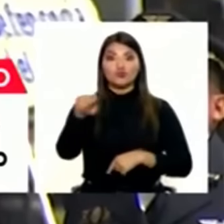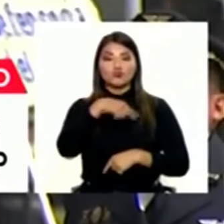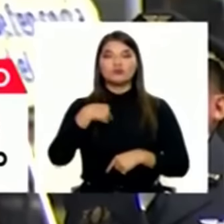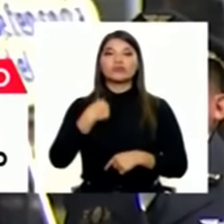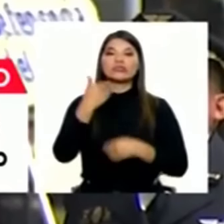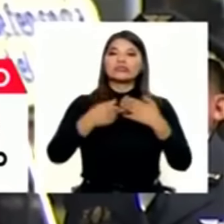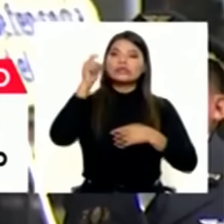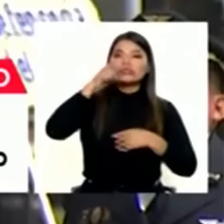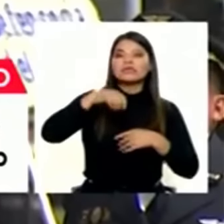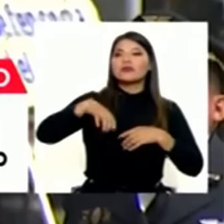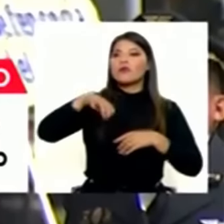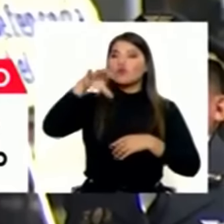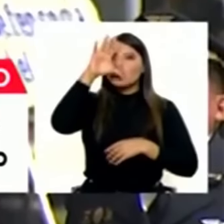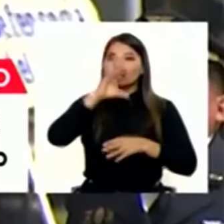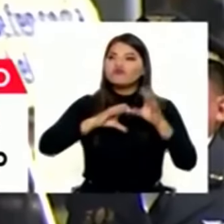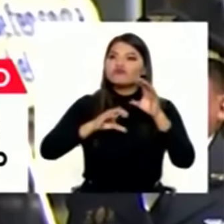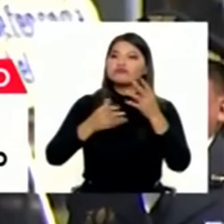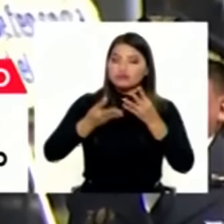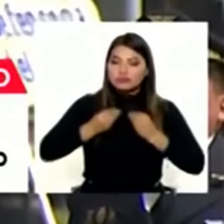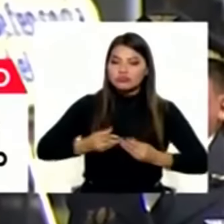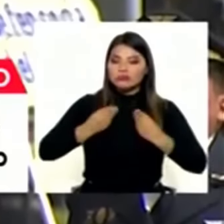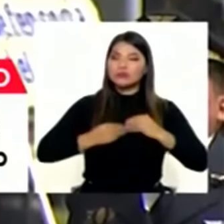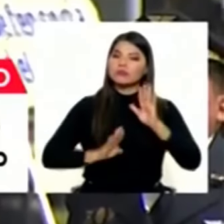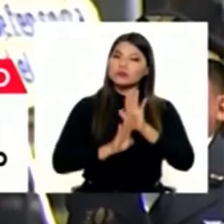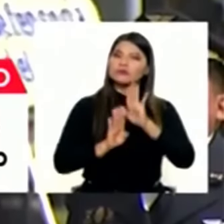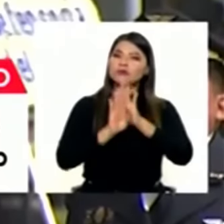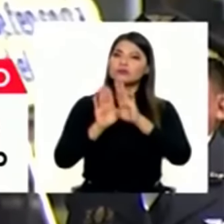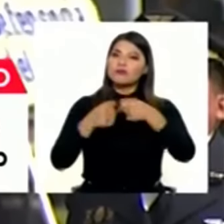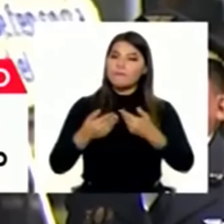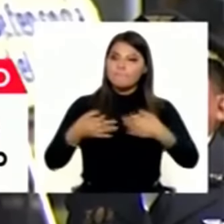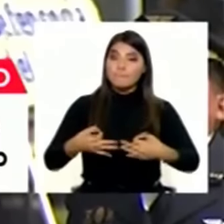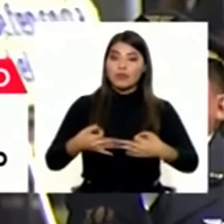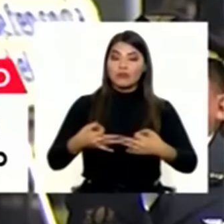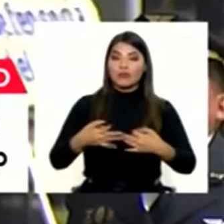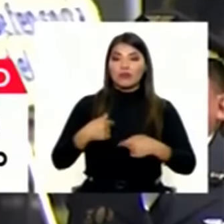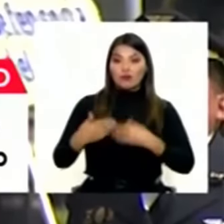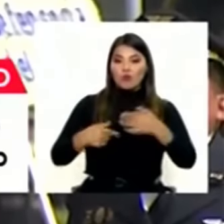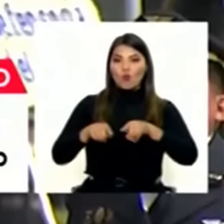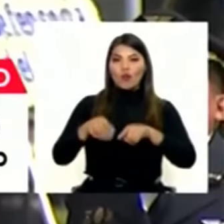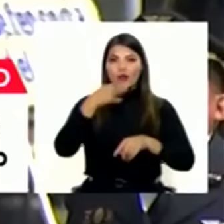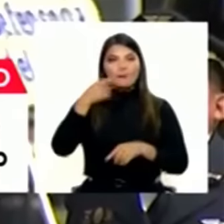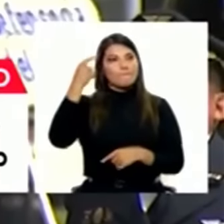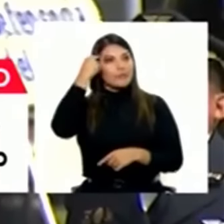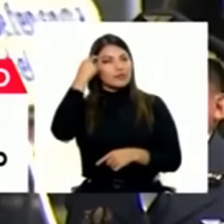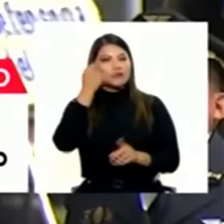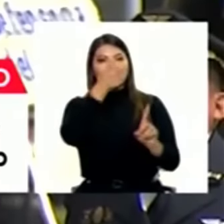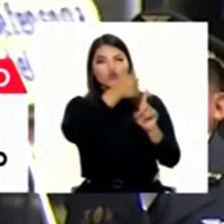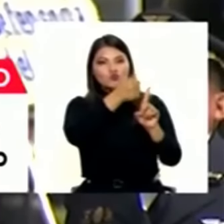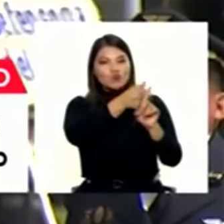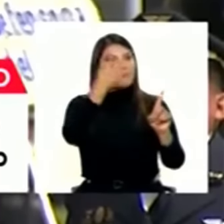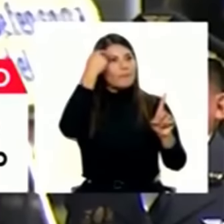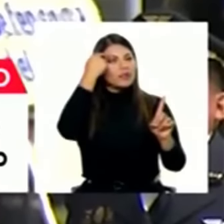la excelencia de ser en el actuar, en el pensar,